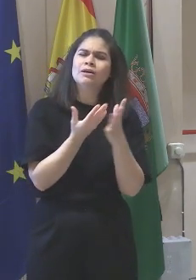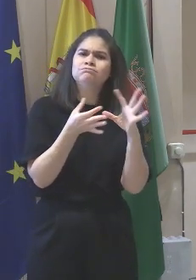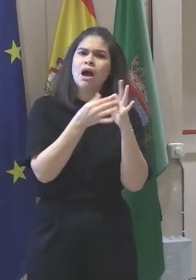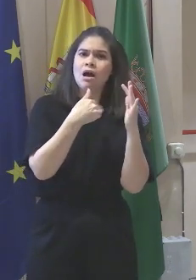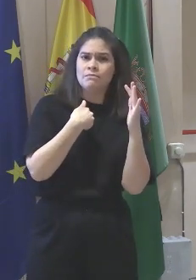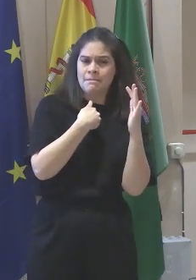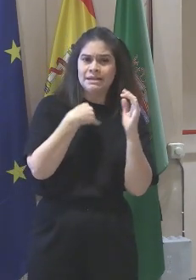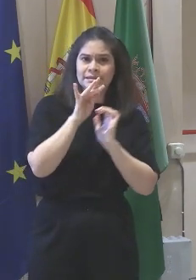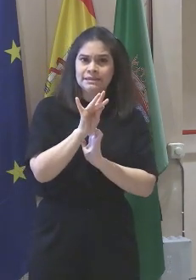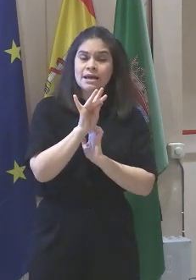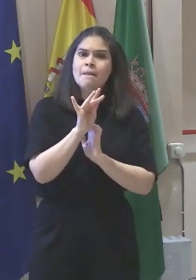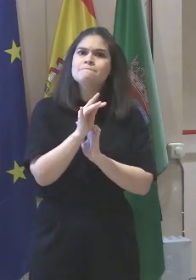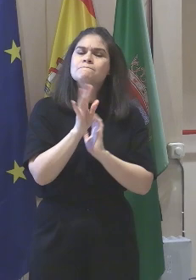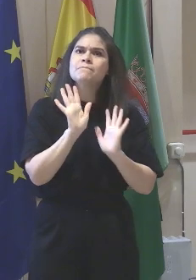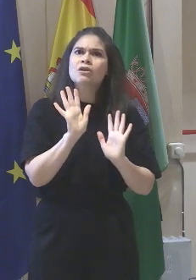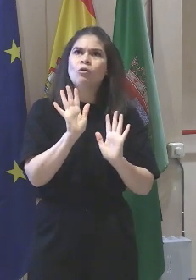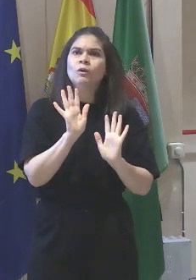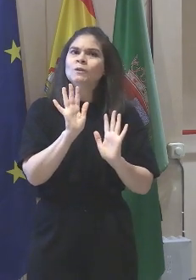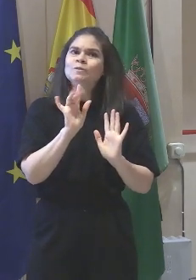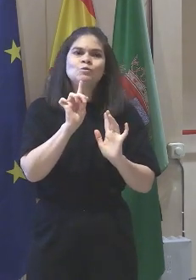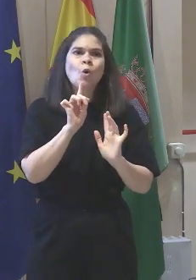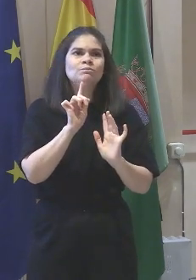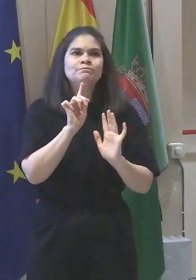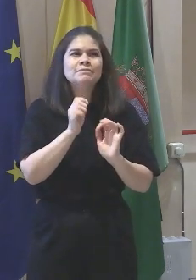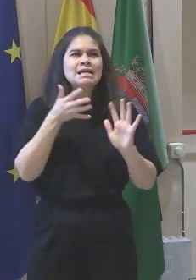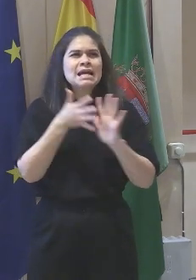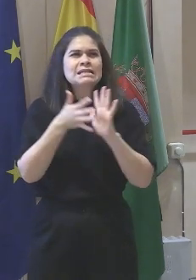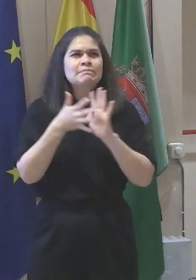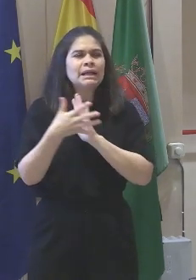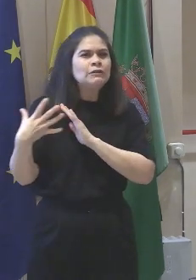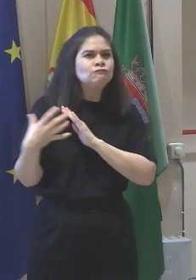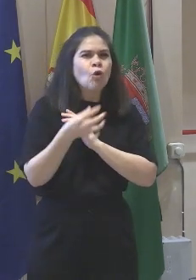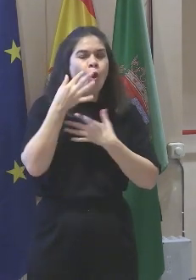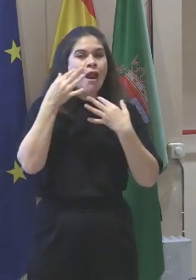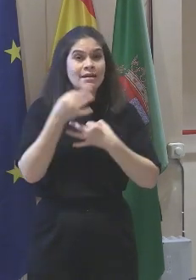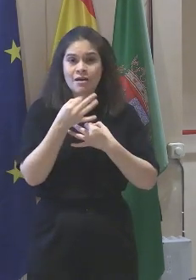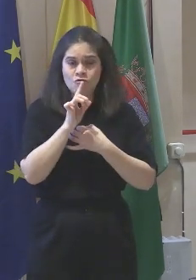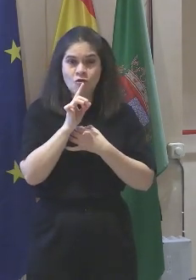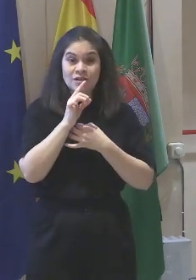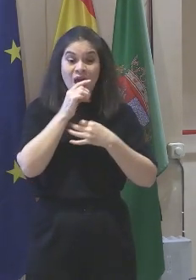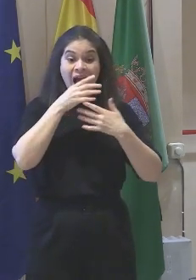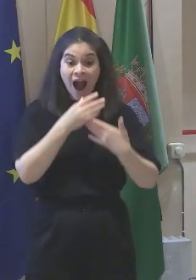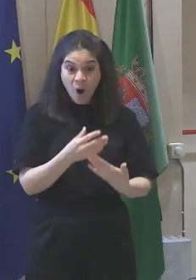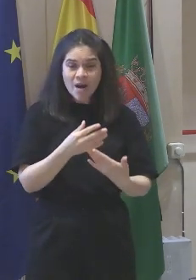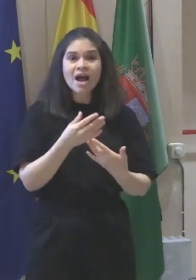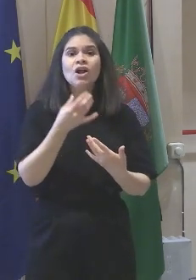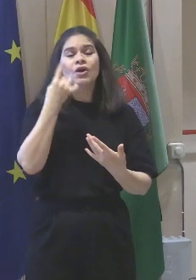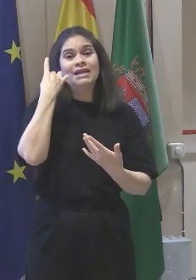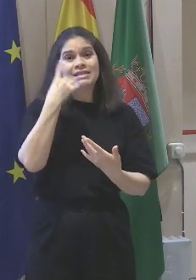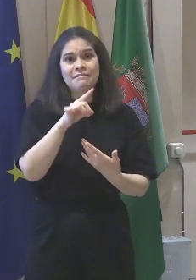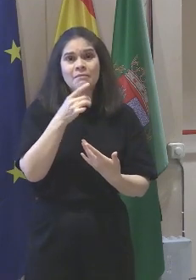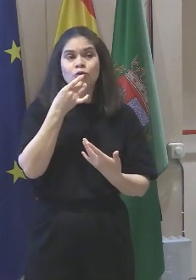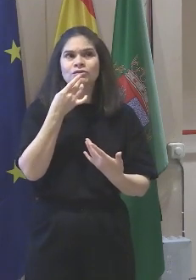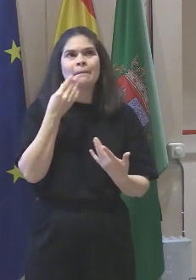igualmente no acaban de explicar todo el riesgo, con lo cual en la teoría que manejamos actualmente se considera que no es